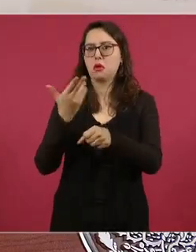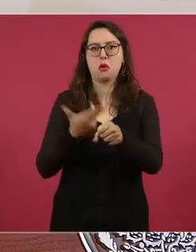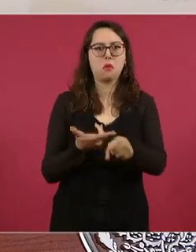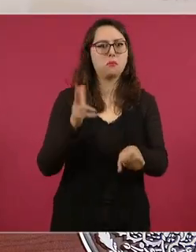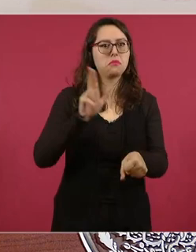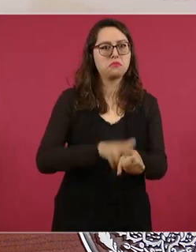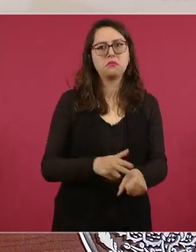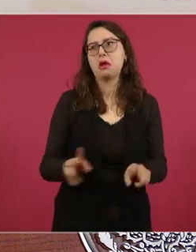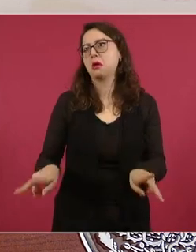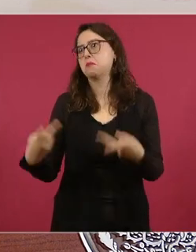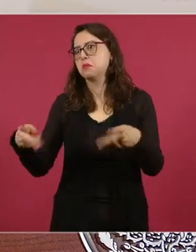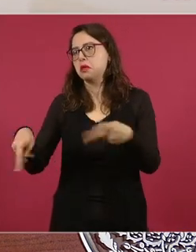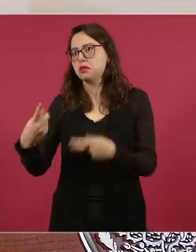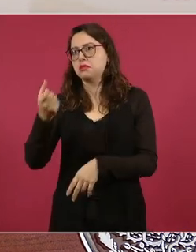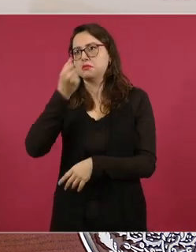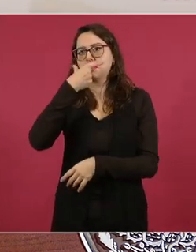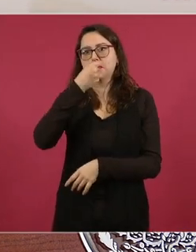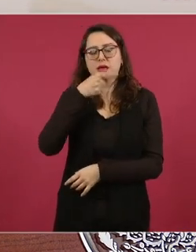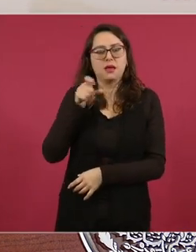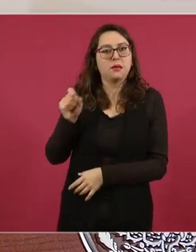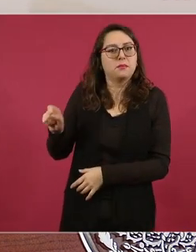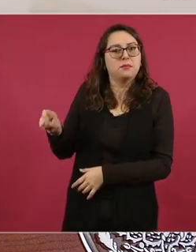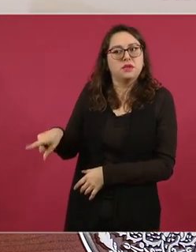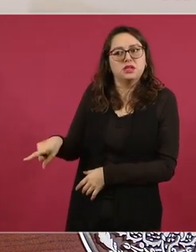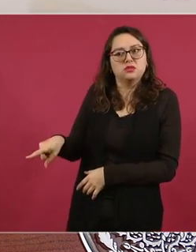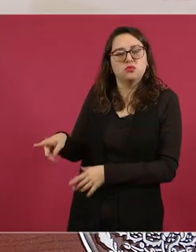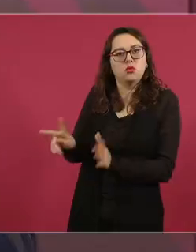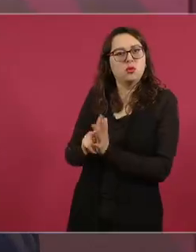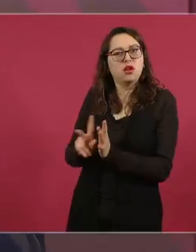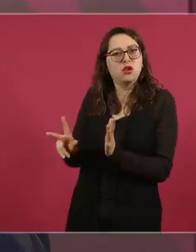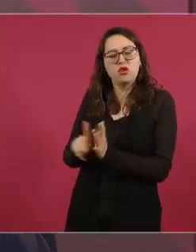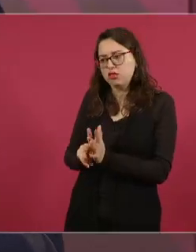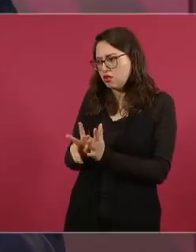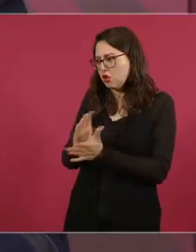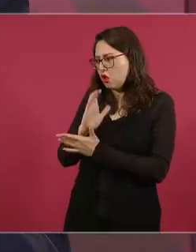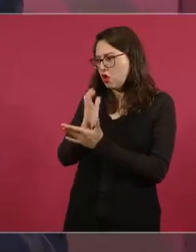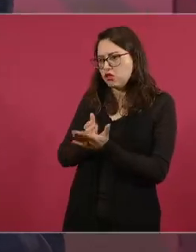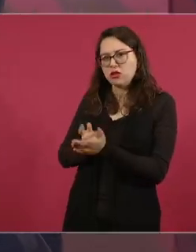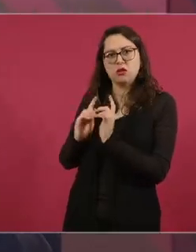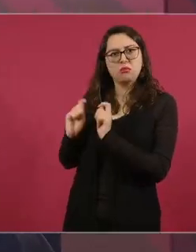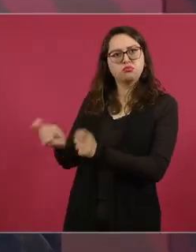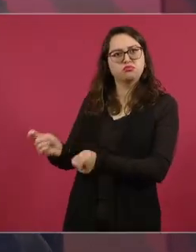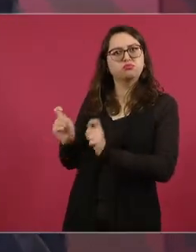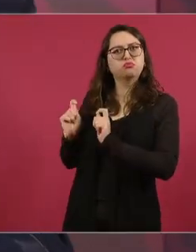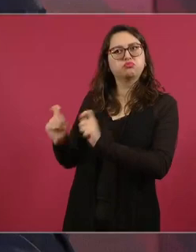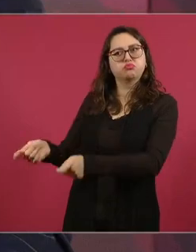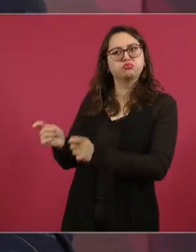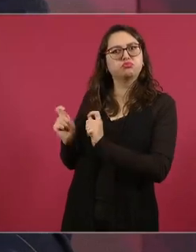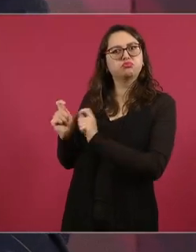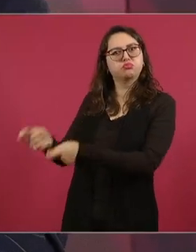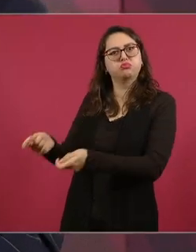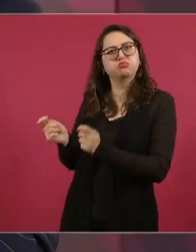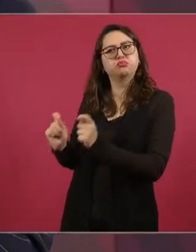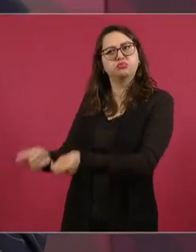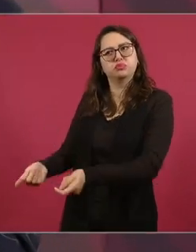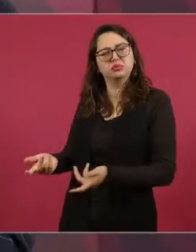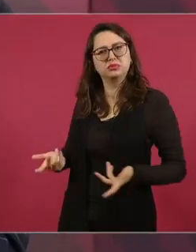venta de medicinas, para el mantenimiento de carreteras,